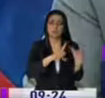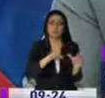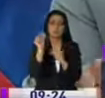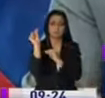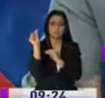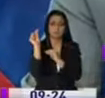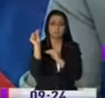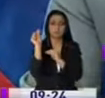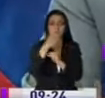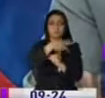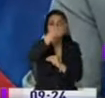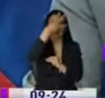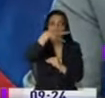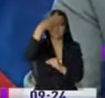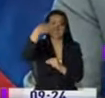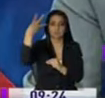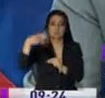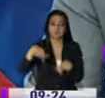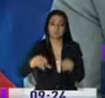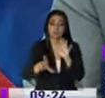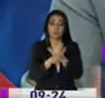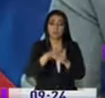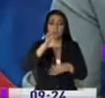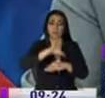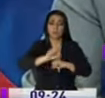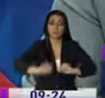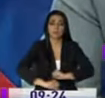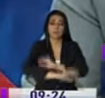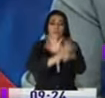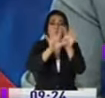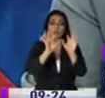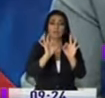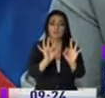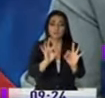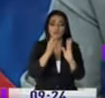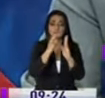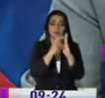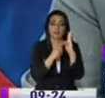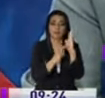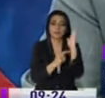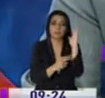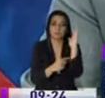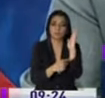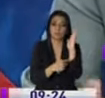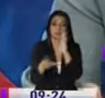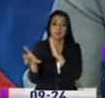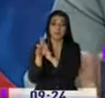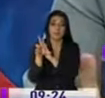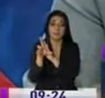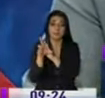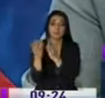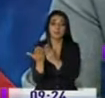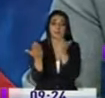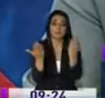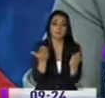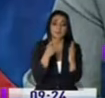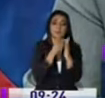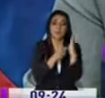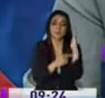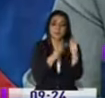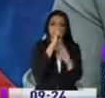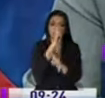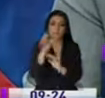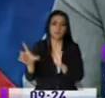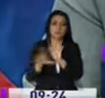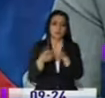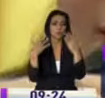humana. Nuestra ley es tremendamente clara, está ya listo el reglamento de la ley y nosotros pues respetaremos la